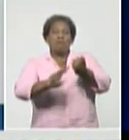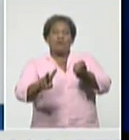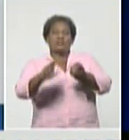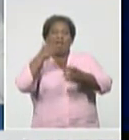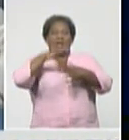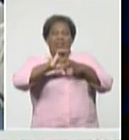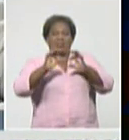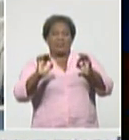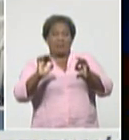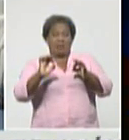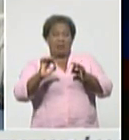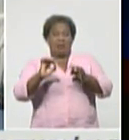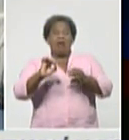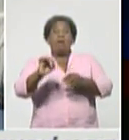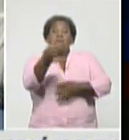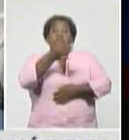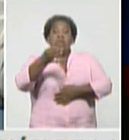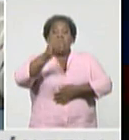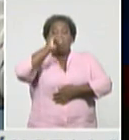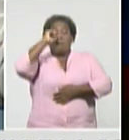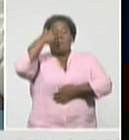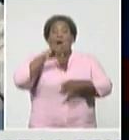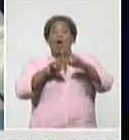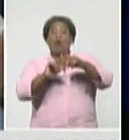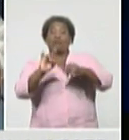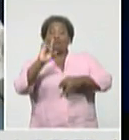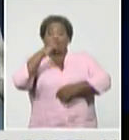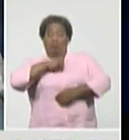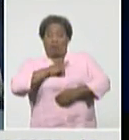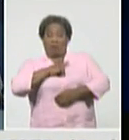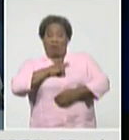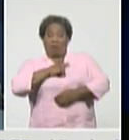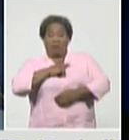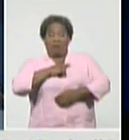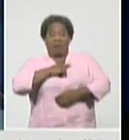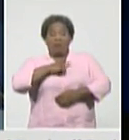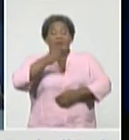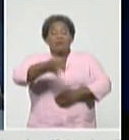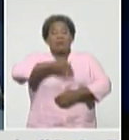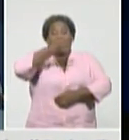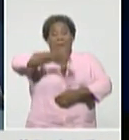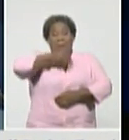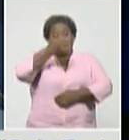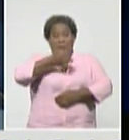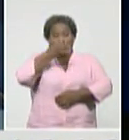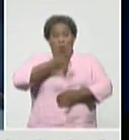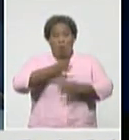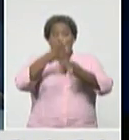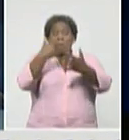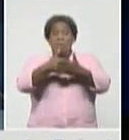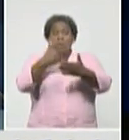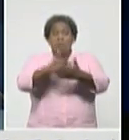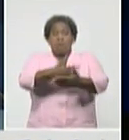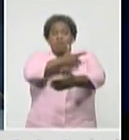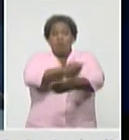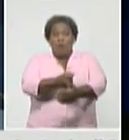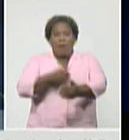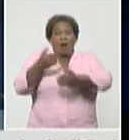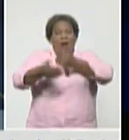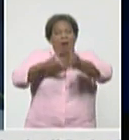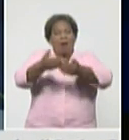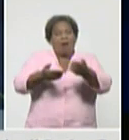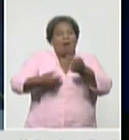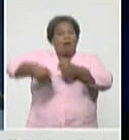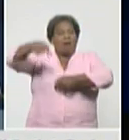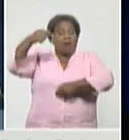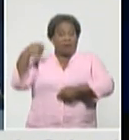del municipio de Bauta, que además ustedes vieron la cantidad de muestras que se procesaron ayer, y en los próximos